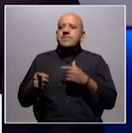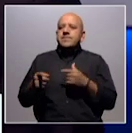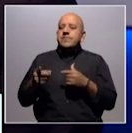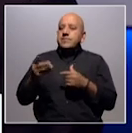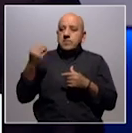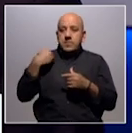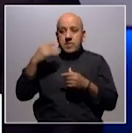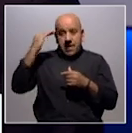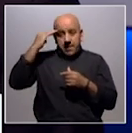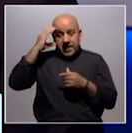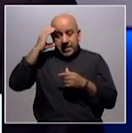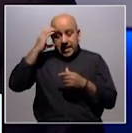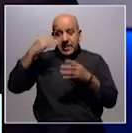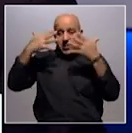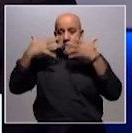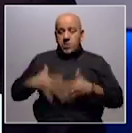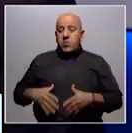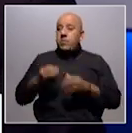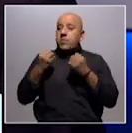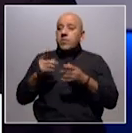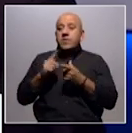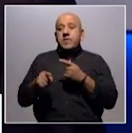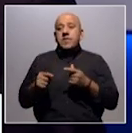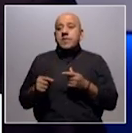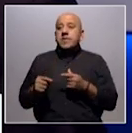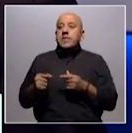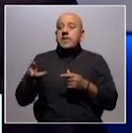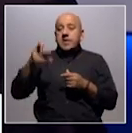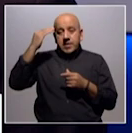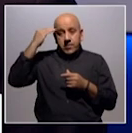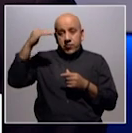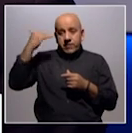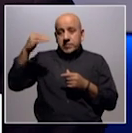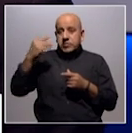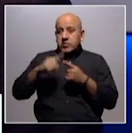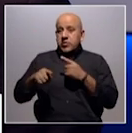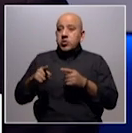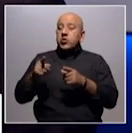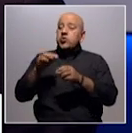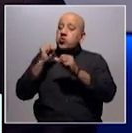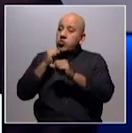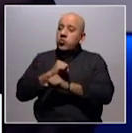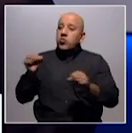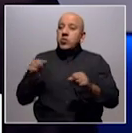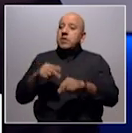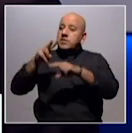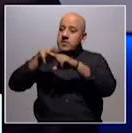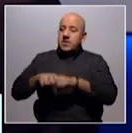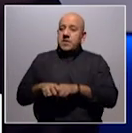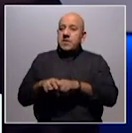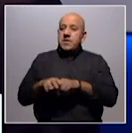mental y físico porque el profesor no se puede sentar